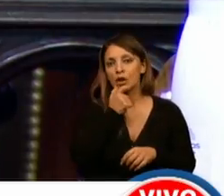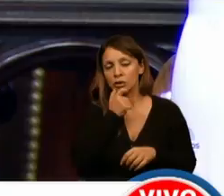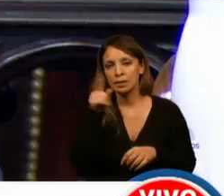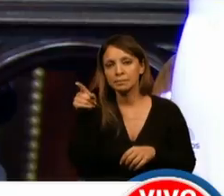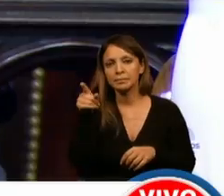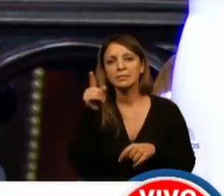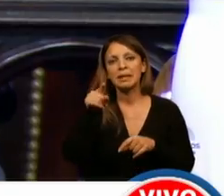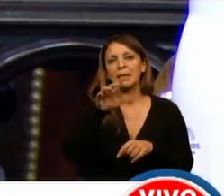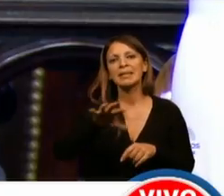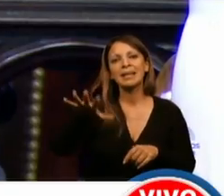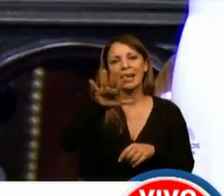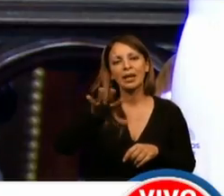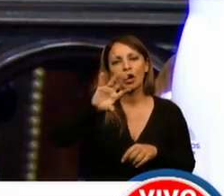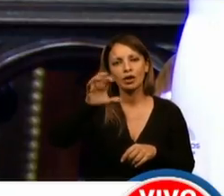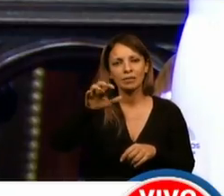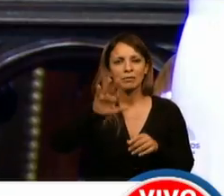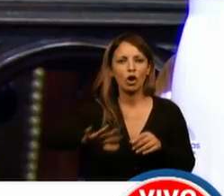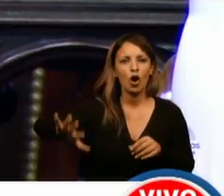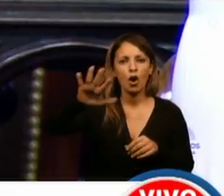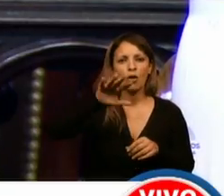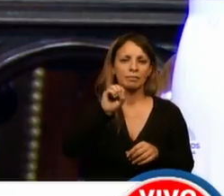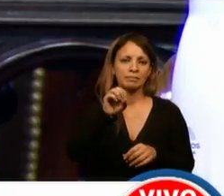conocida como una